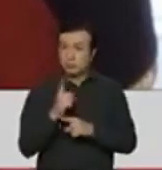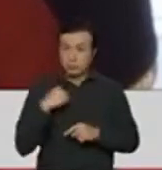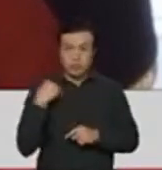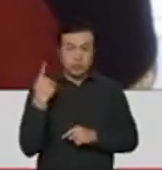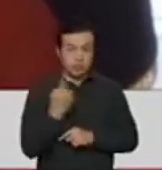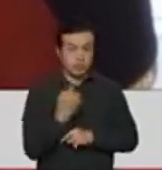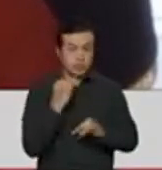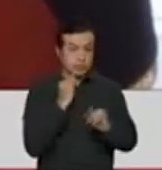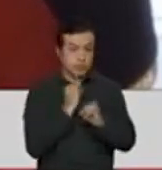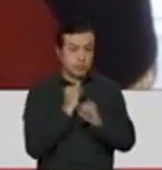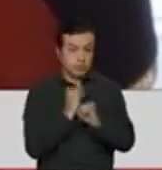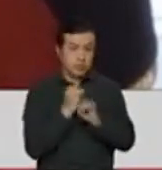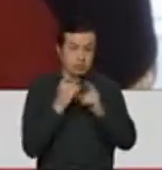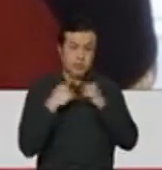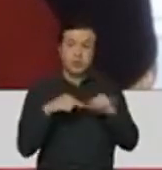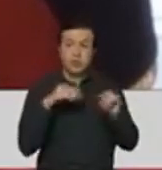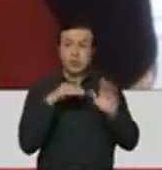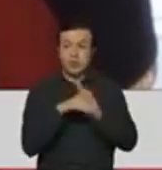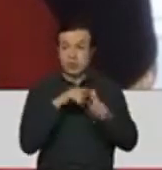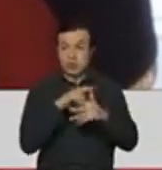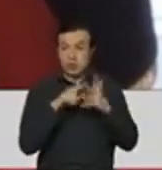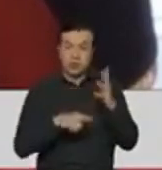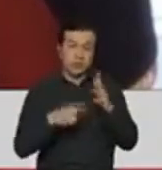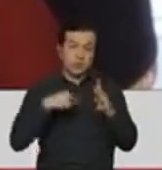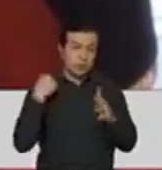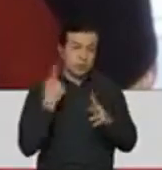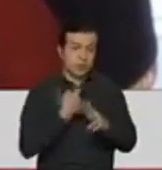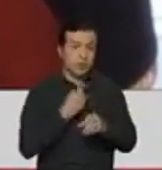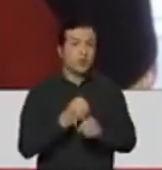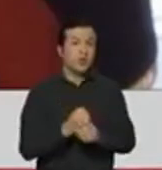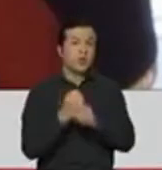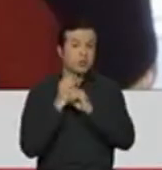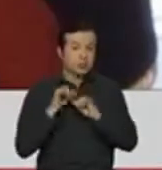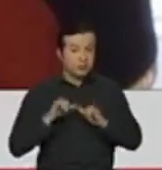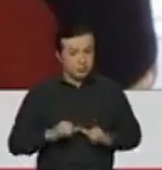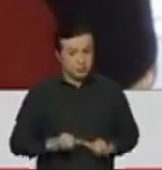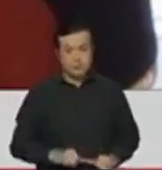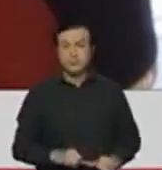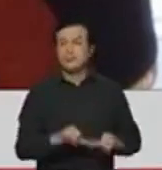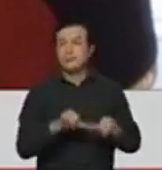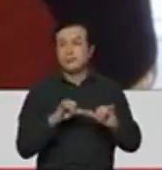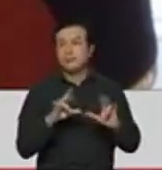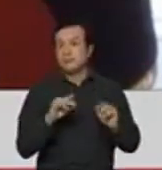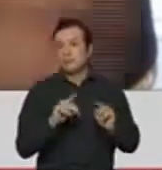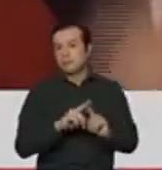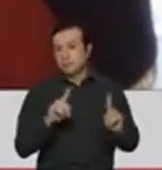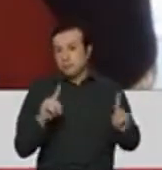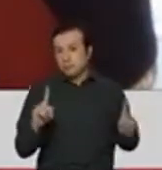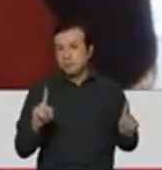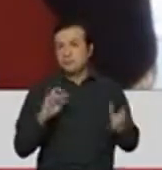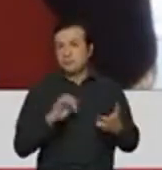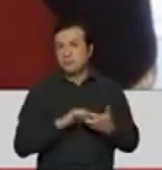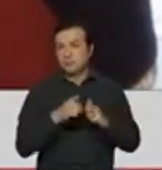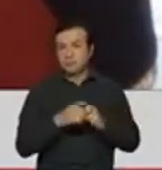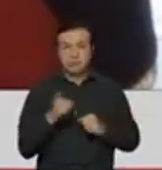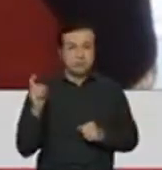como entidad financiera, y tenemos la obligación de recuperación, no quisiéramos vernos enfrentados, ¿no es